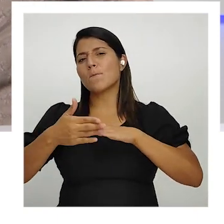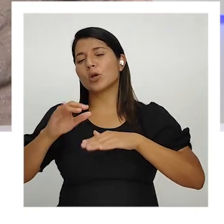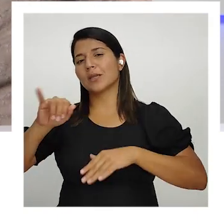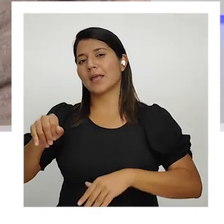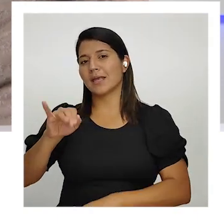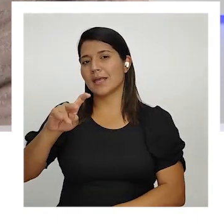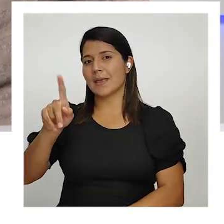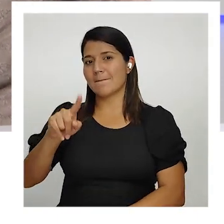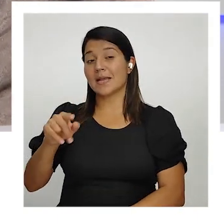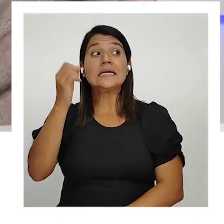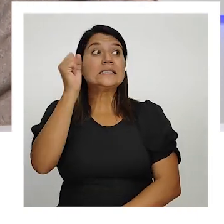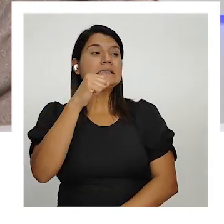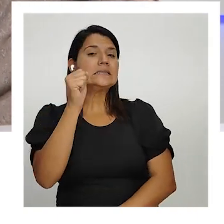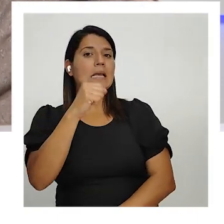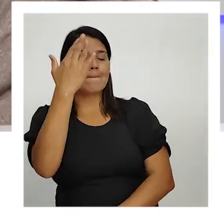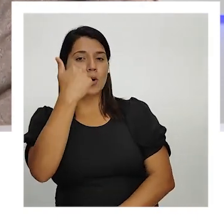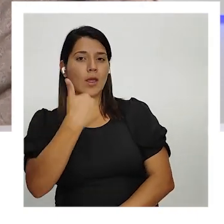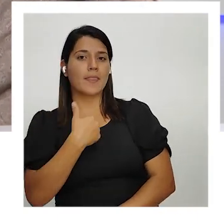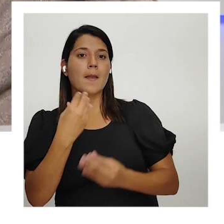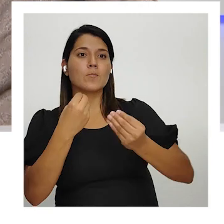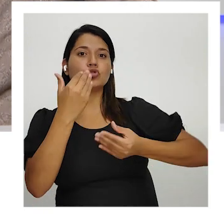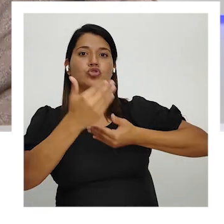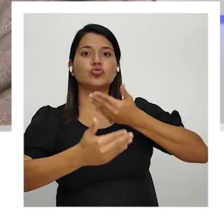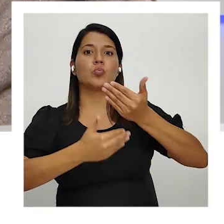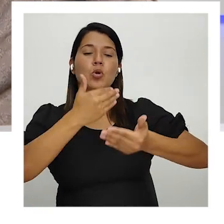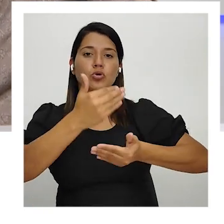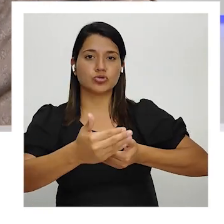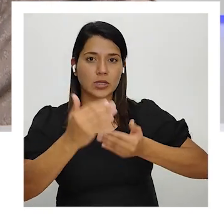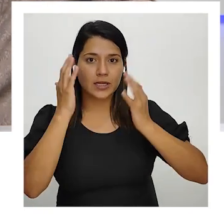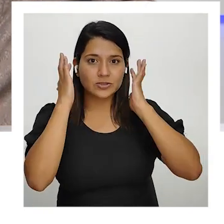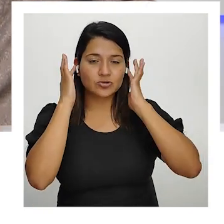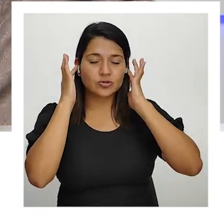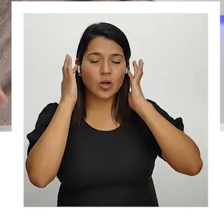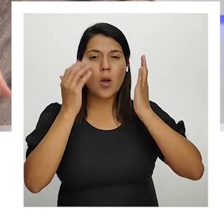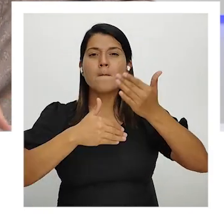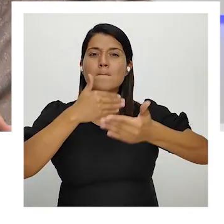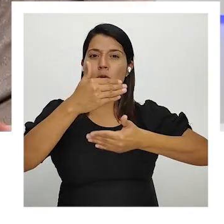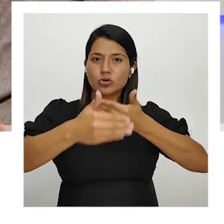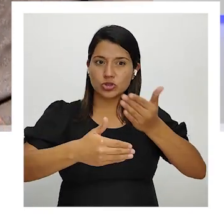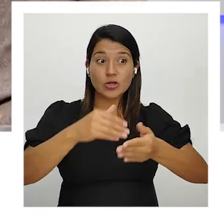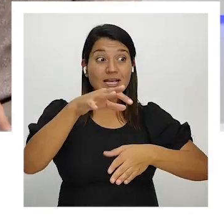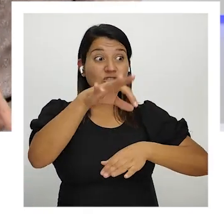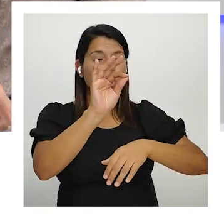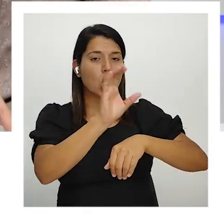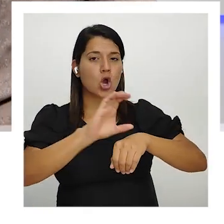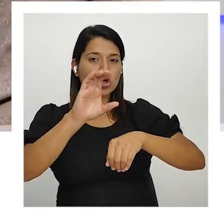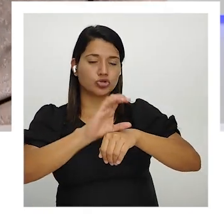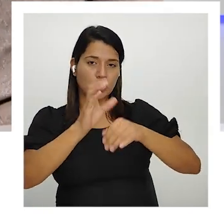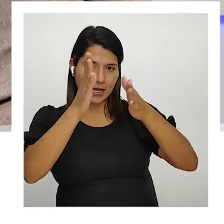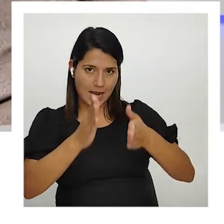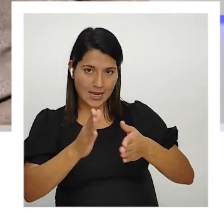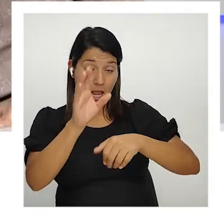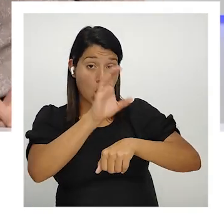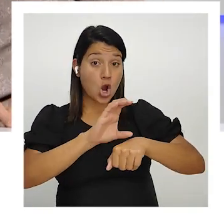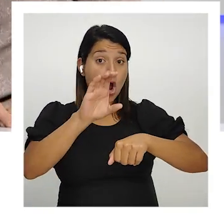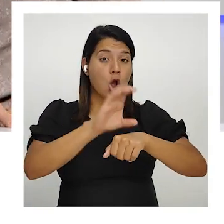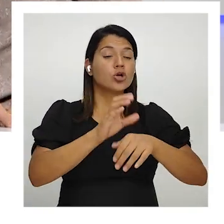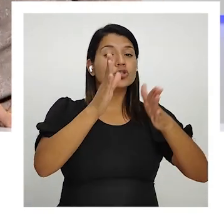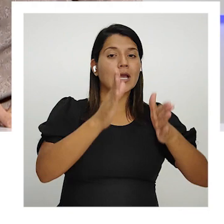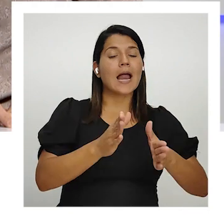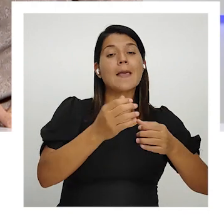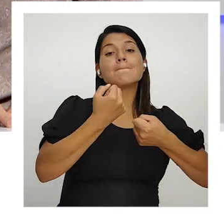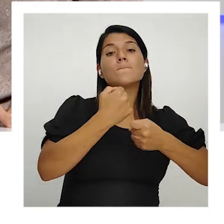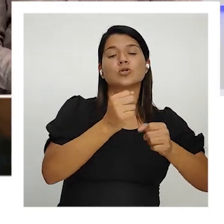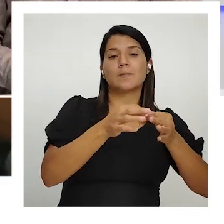porque llevan muchos procesos electorales escogiendo consejos municipales de distrito que incluían concejales municipales